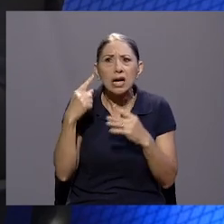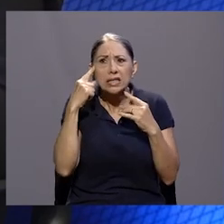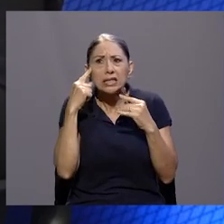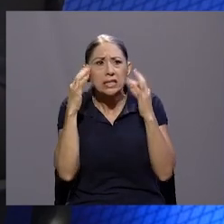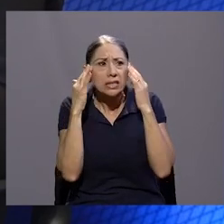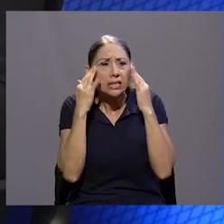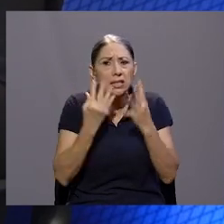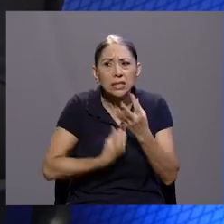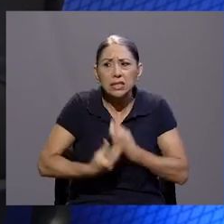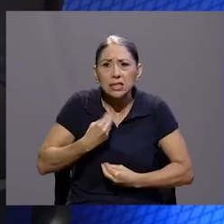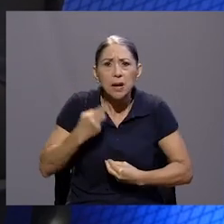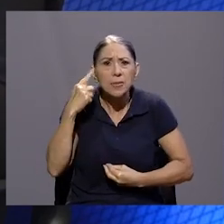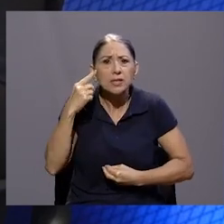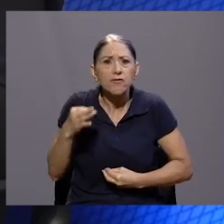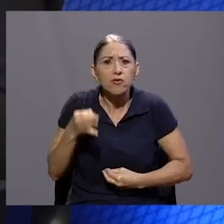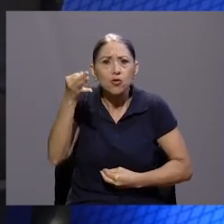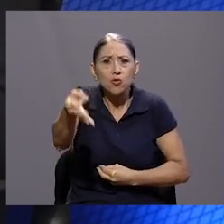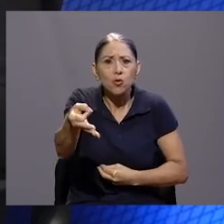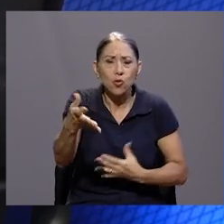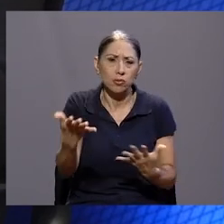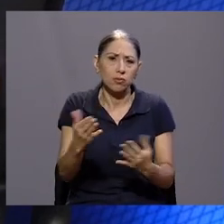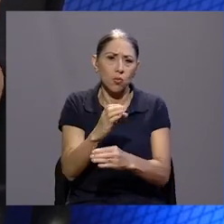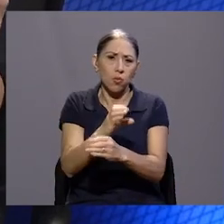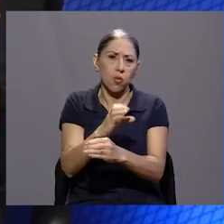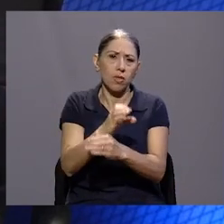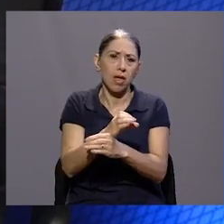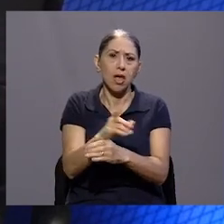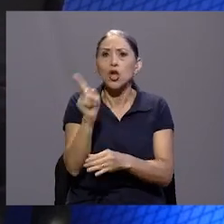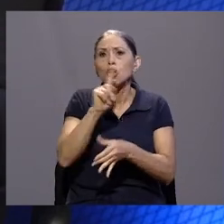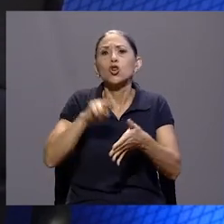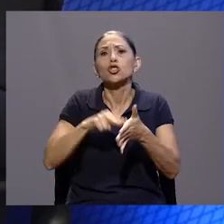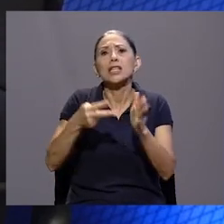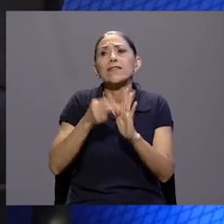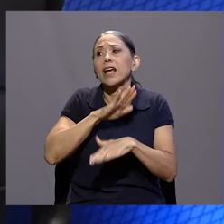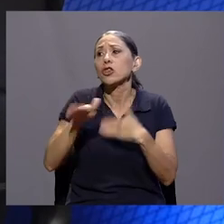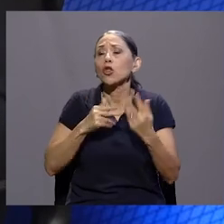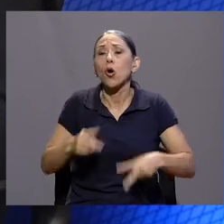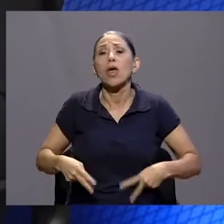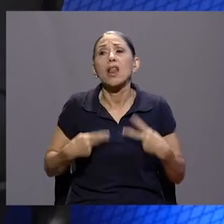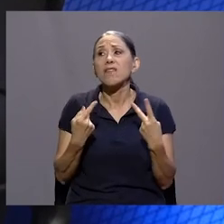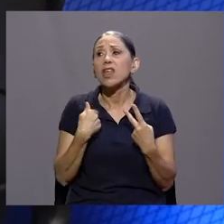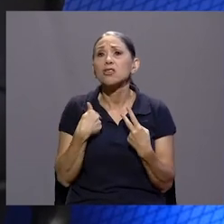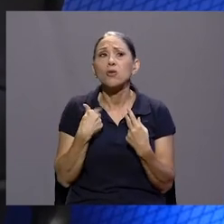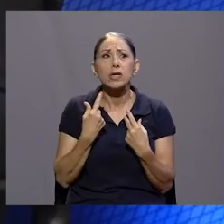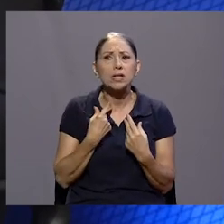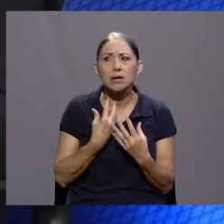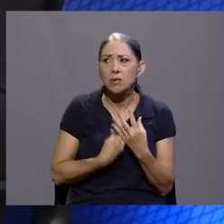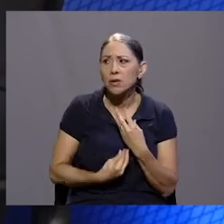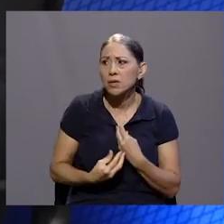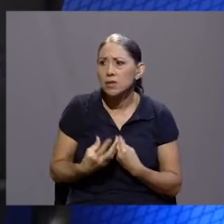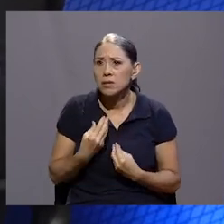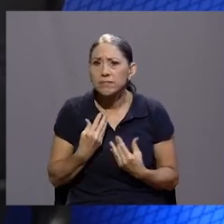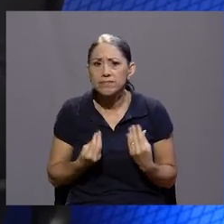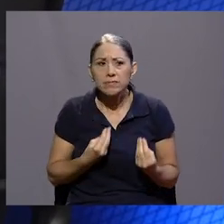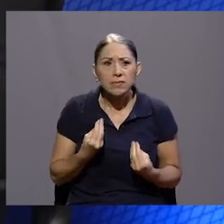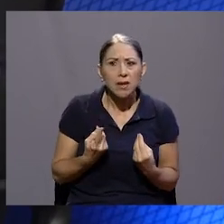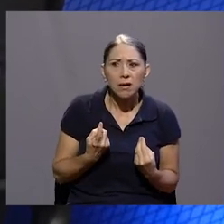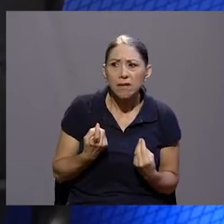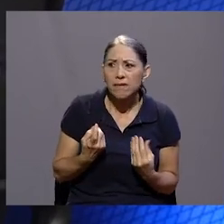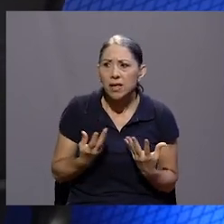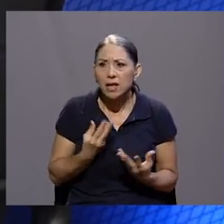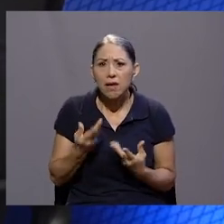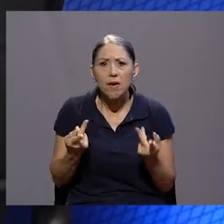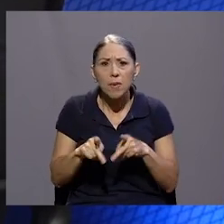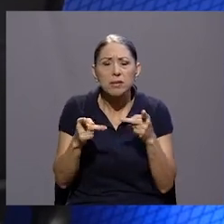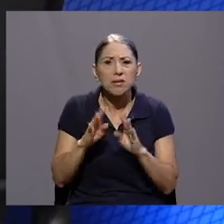no te termina no quiere decir que yo voy a languidecer el resto de mi vida como en una agonía perpetua no pero si yo puedo identificar